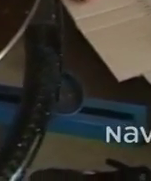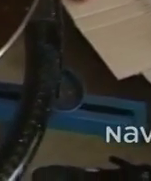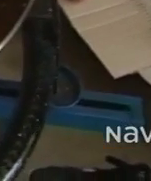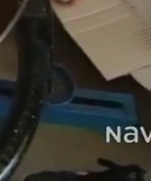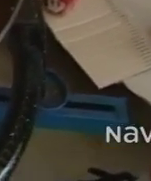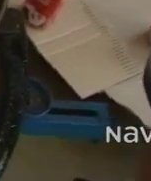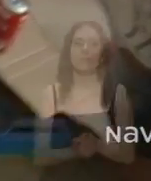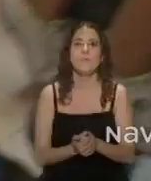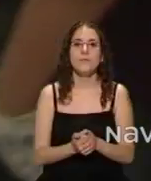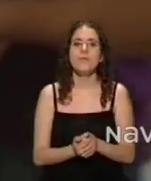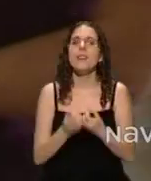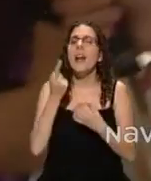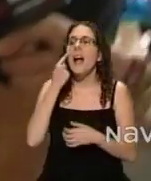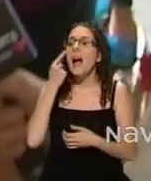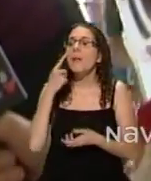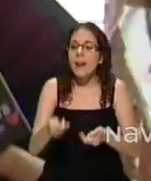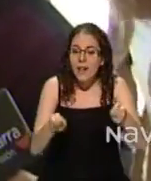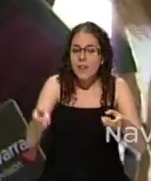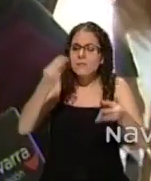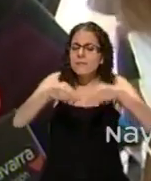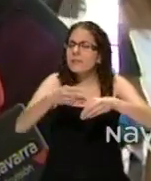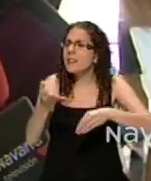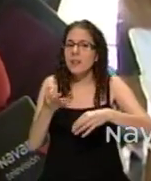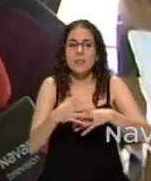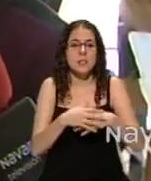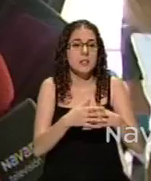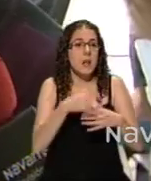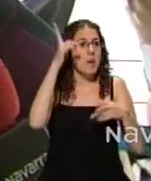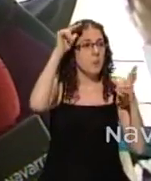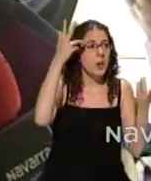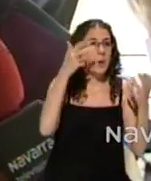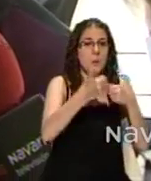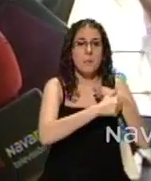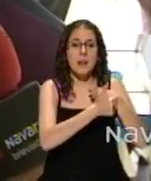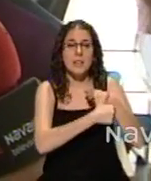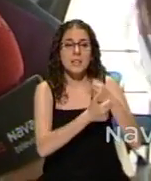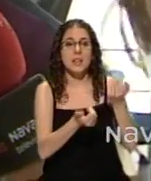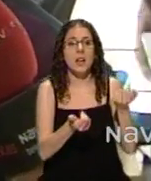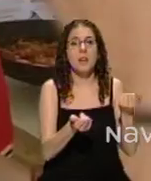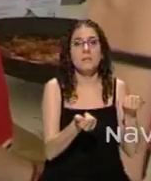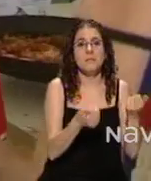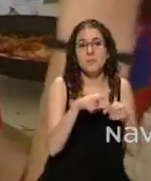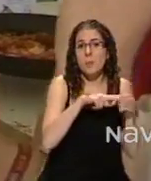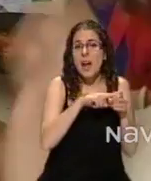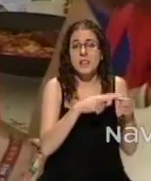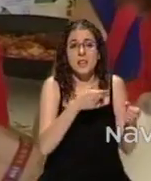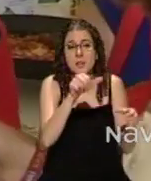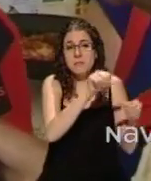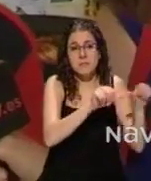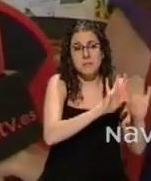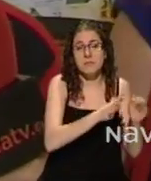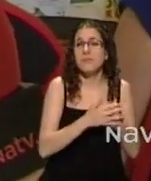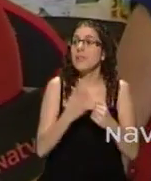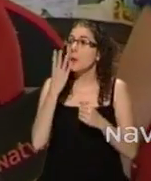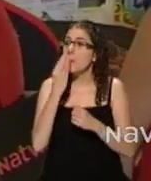¿Qué llevas de calderete? Conejo, patatas y un poco más. Caldo, tomate, fritada, poco más. Pimiento,